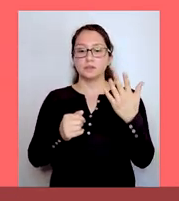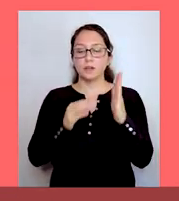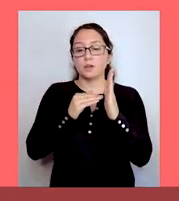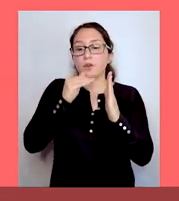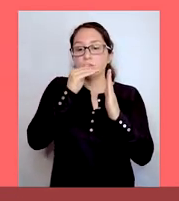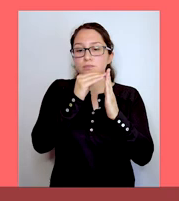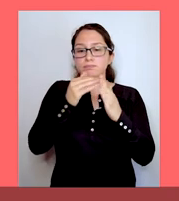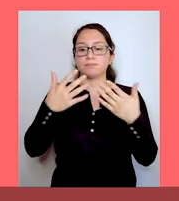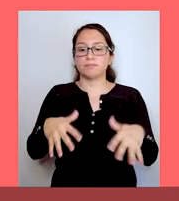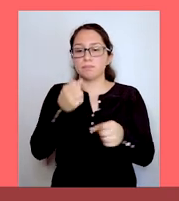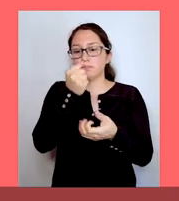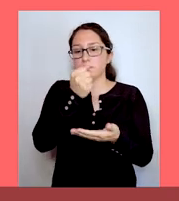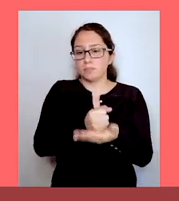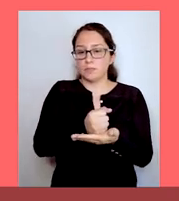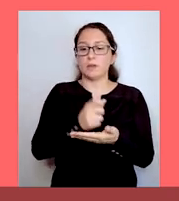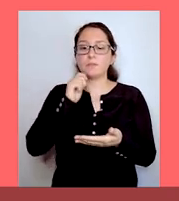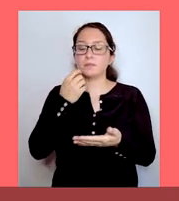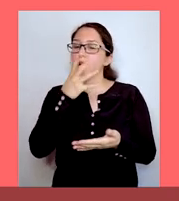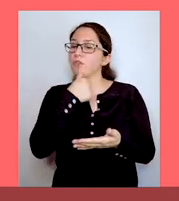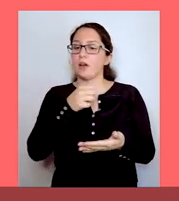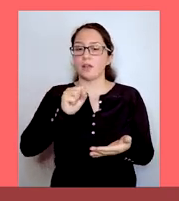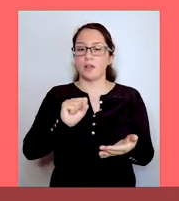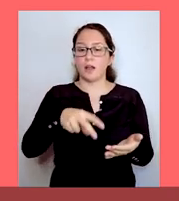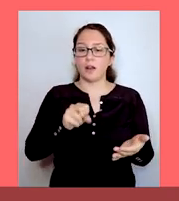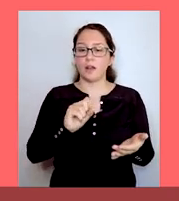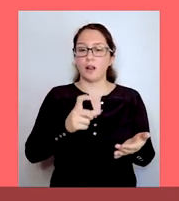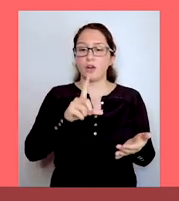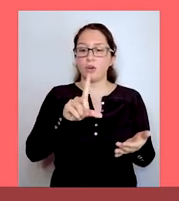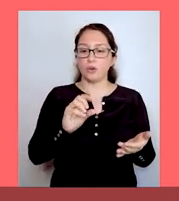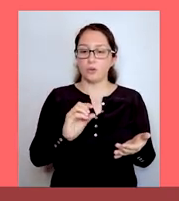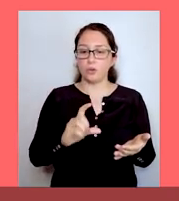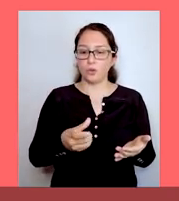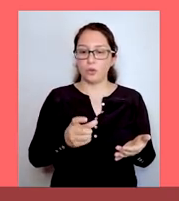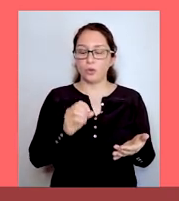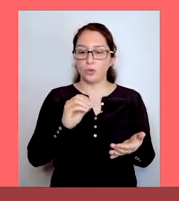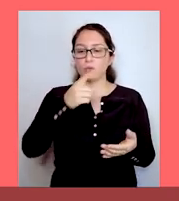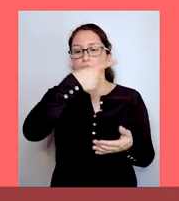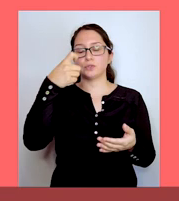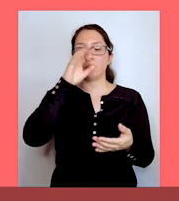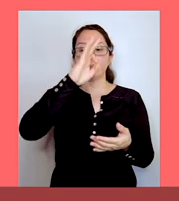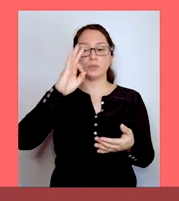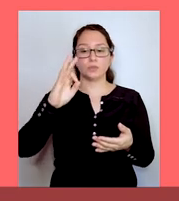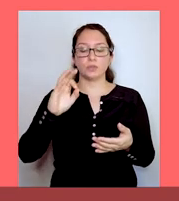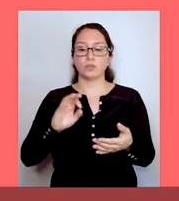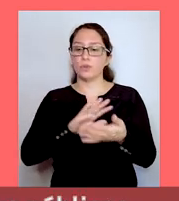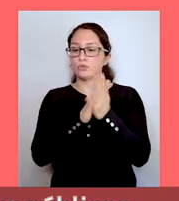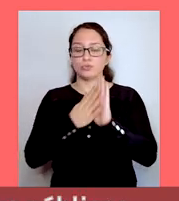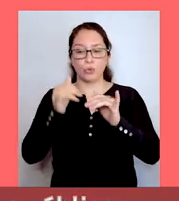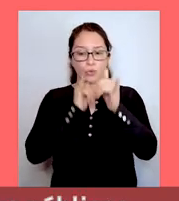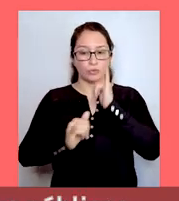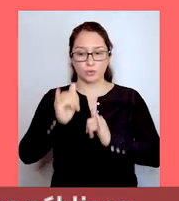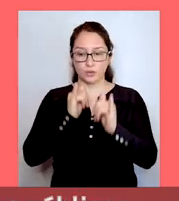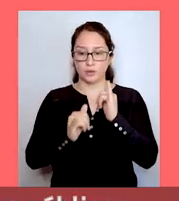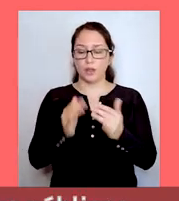5. Consolidado. Abandono definitivo de las experiencias análogas, con un comportamiento 100% digitalizado,